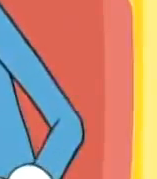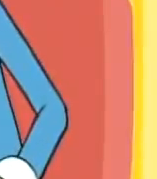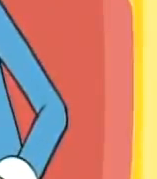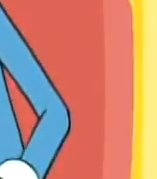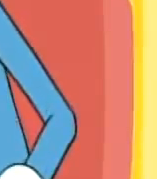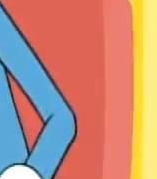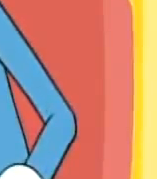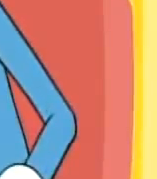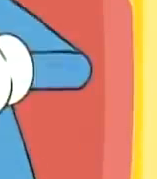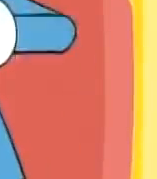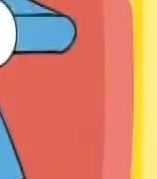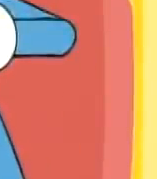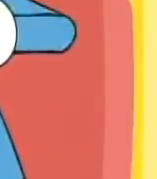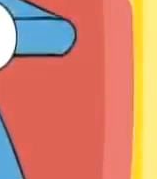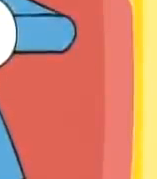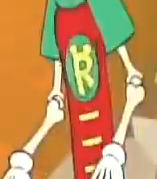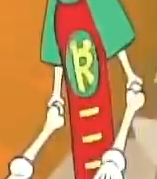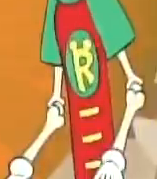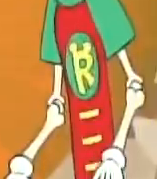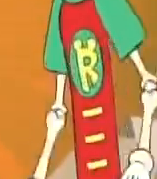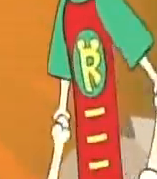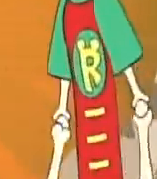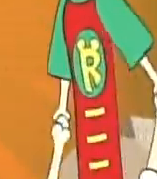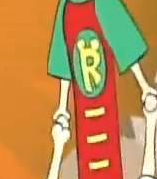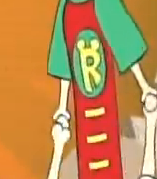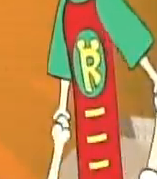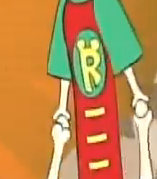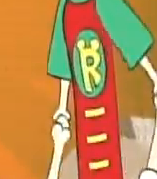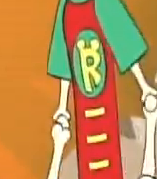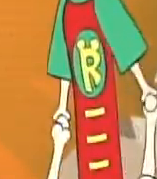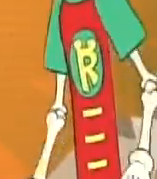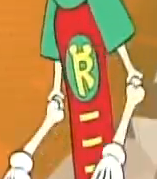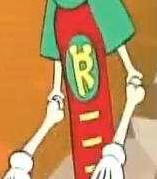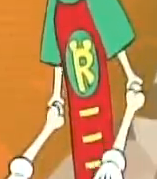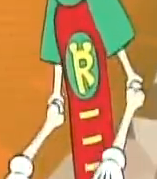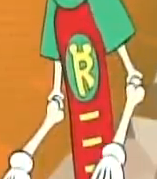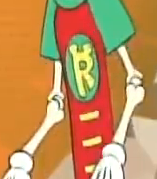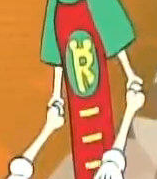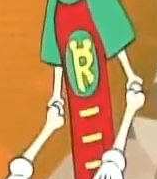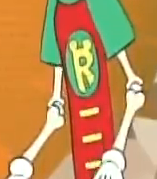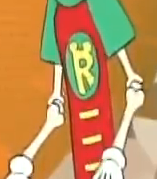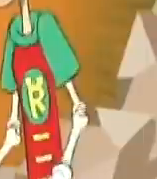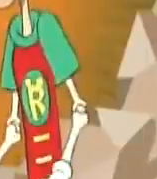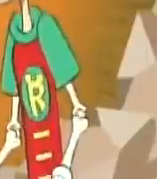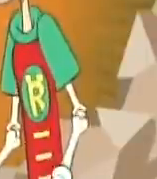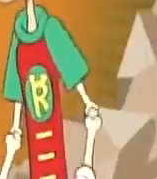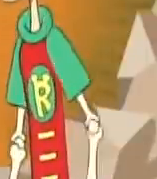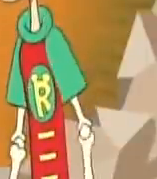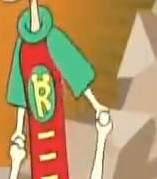Debemos darles donde más les duela. Hacerlos sufrir. Ustedes están muy inteligentes en eso.